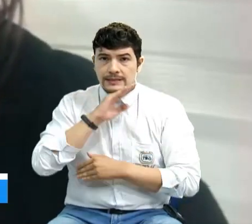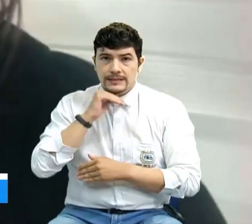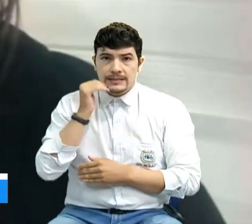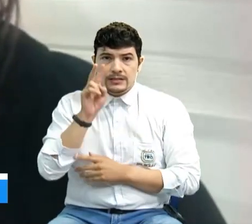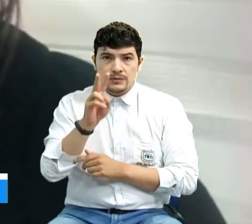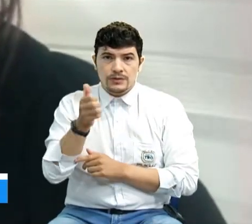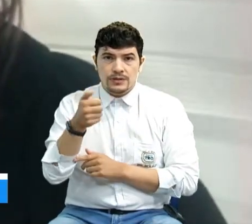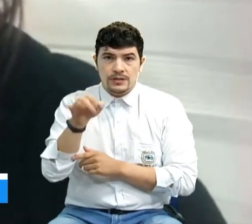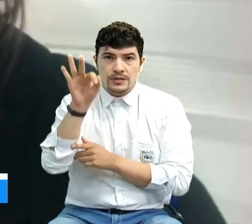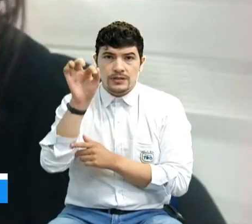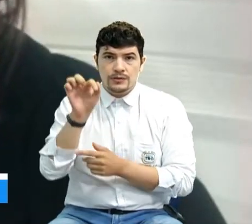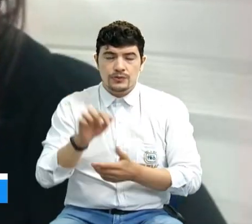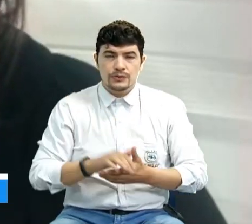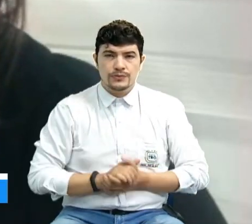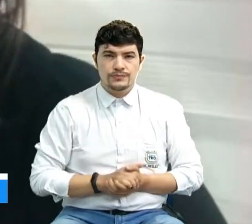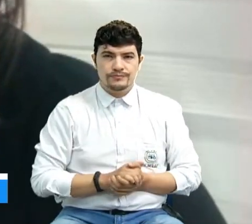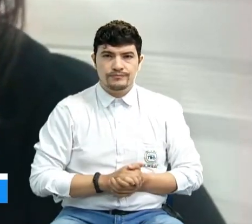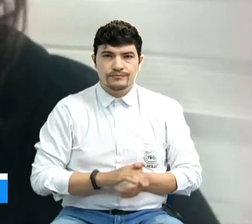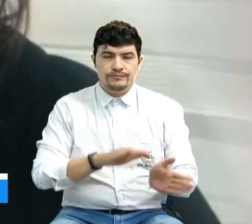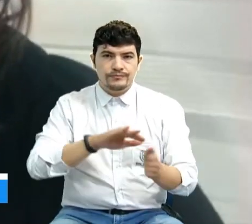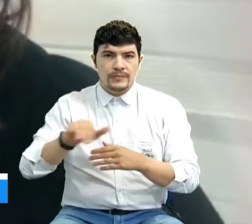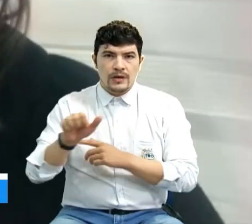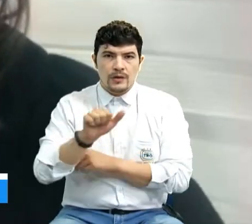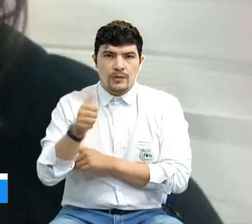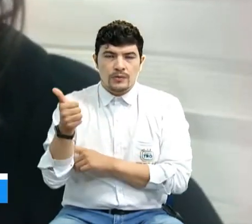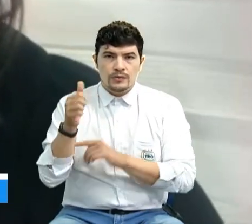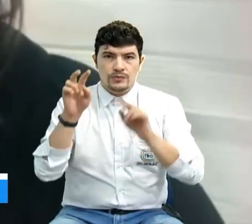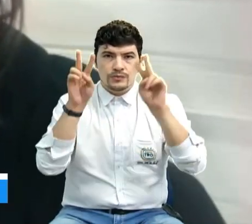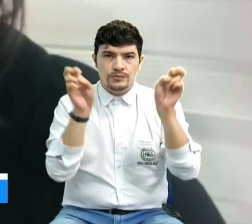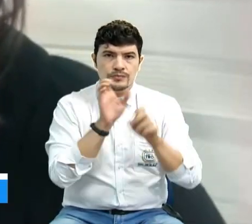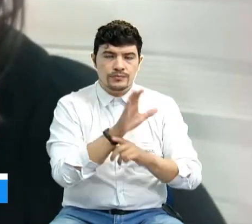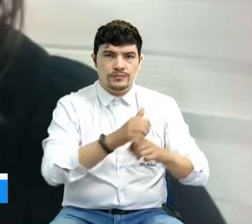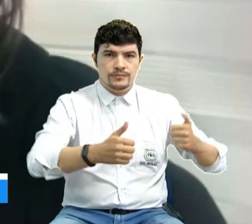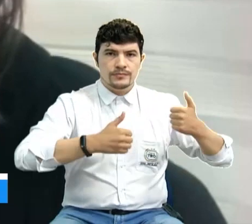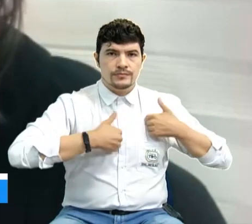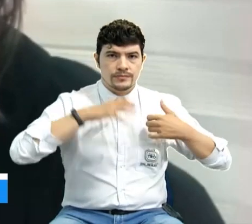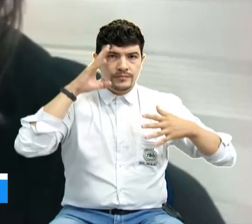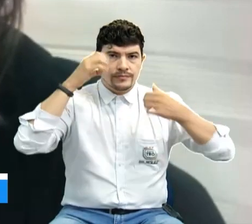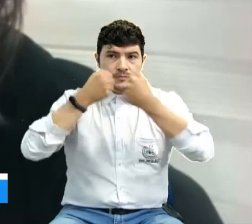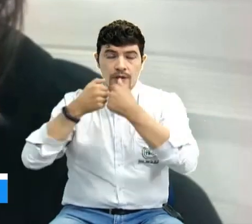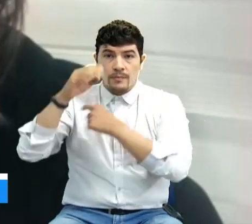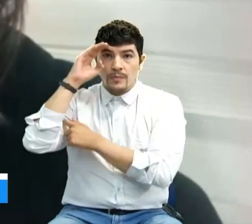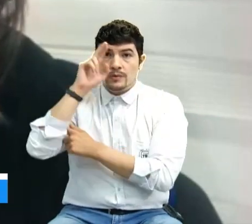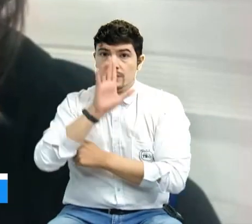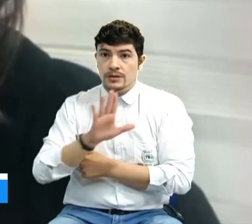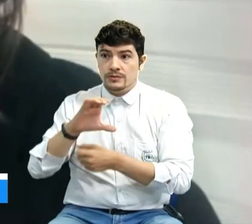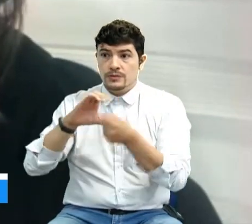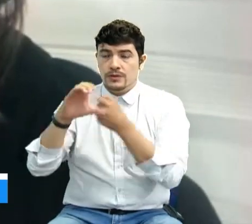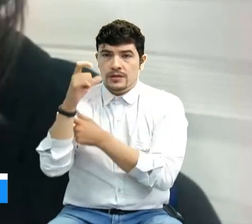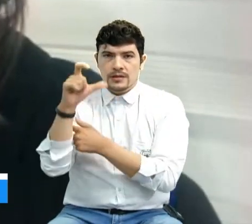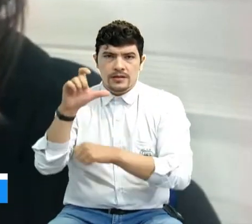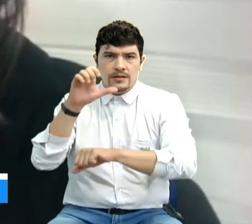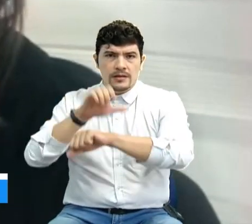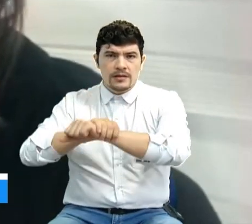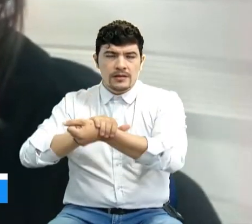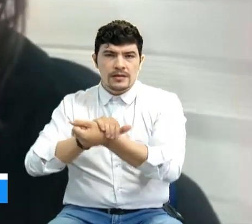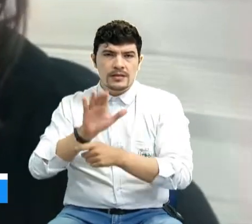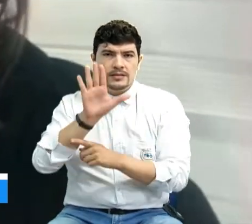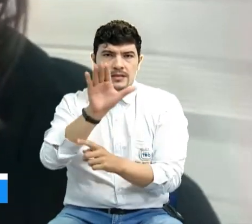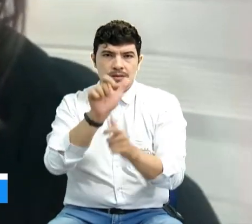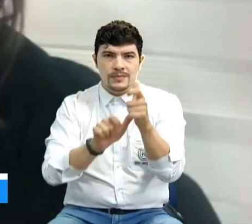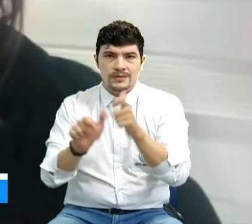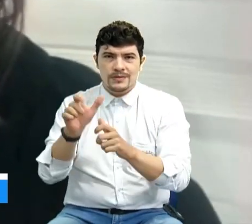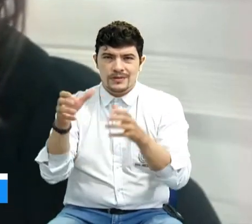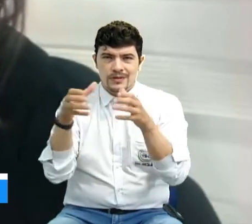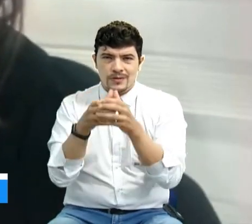En otros temas, en una operación continua entre el Ejército Nacional y la Policía Metropolitana de Cúcuta, se logró la captura de 5 integrantes